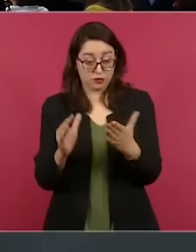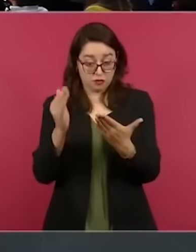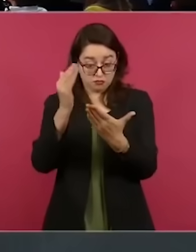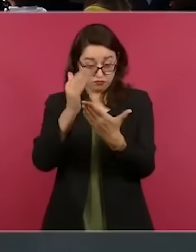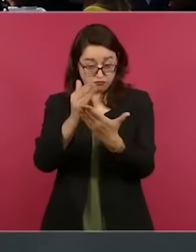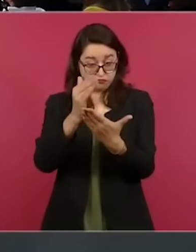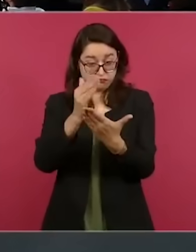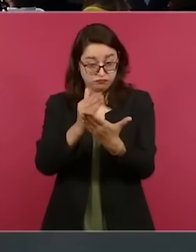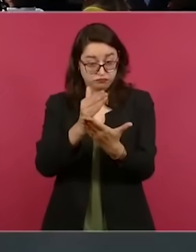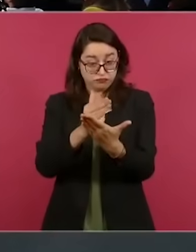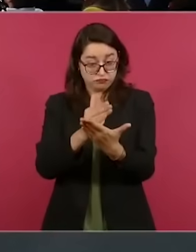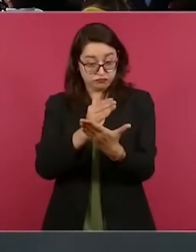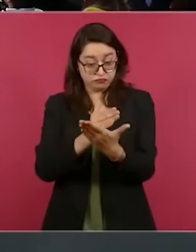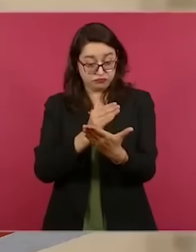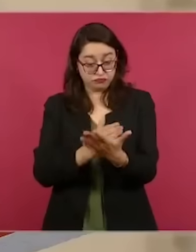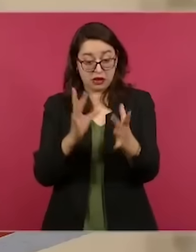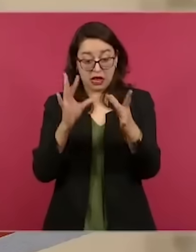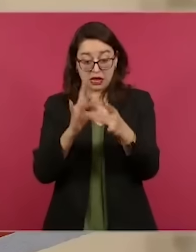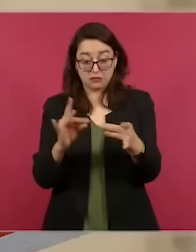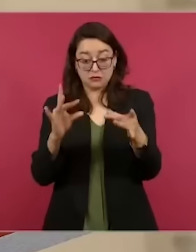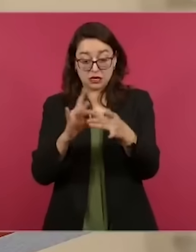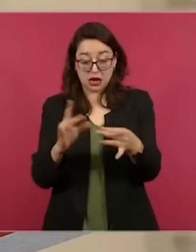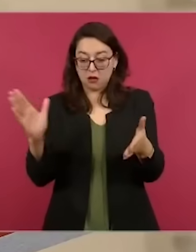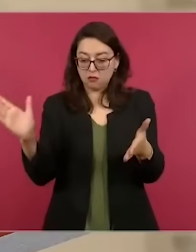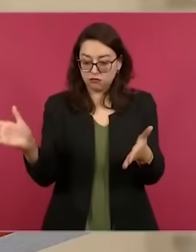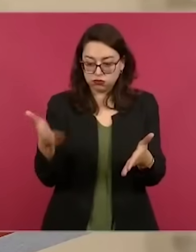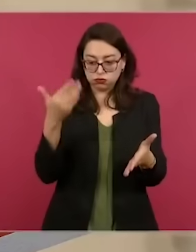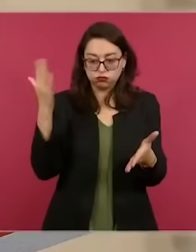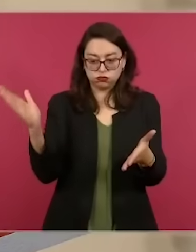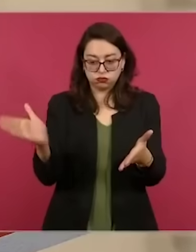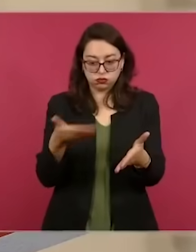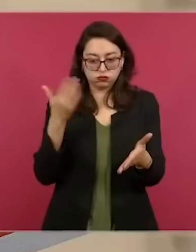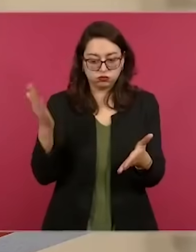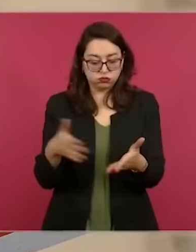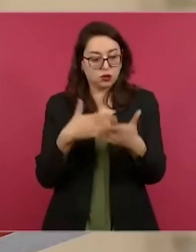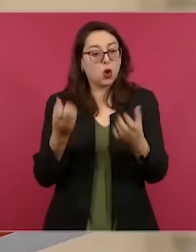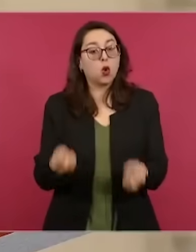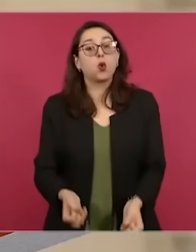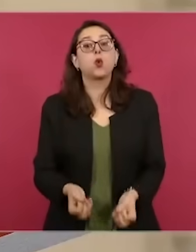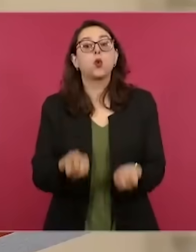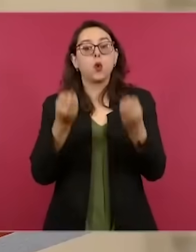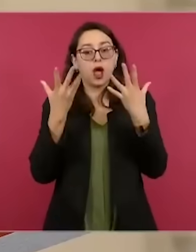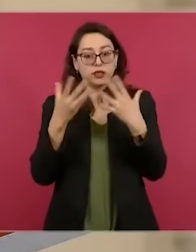se explica cuántas fojas y expedientes han sido entregados.